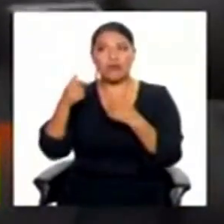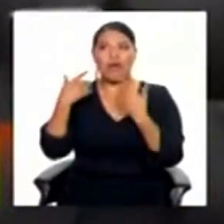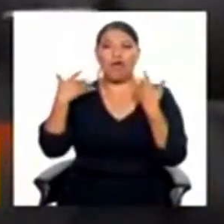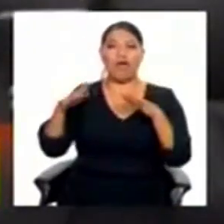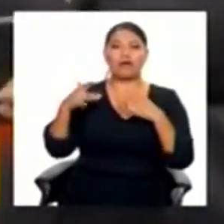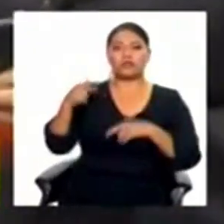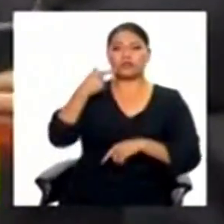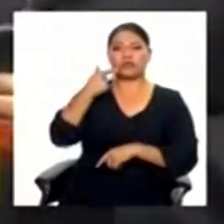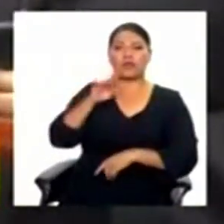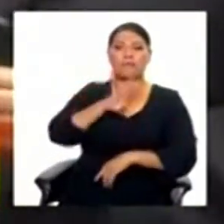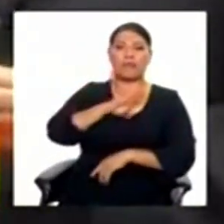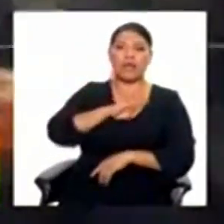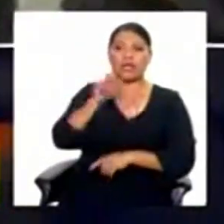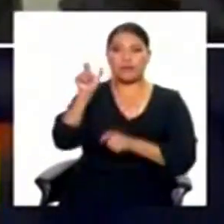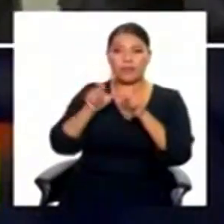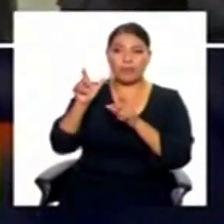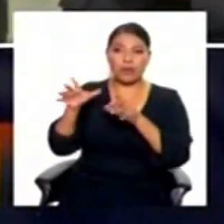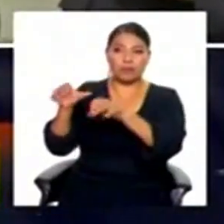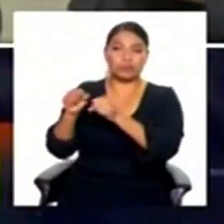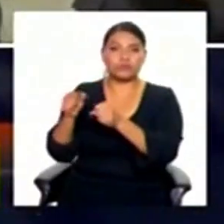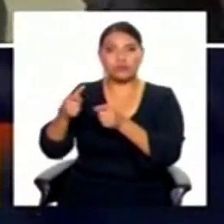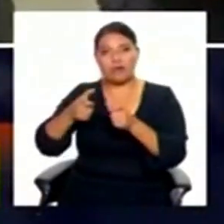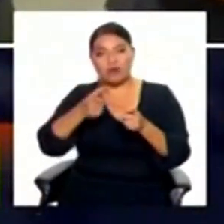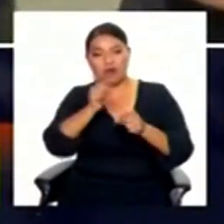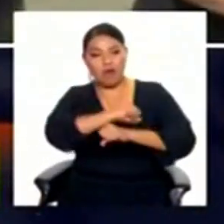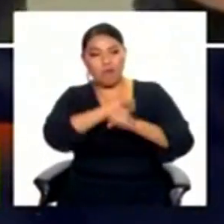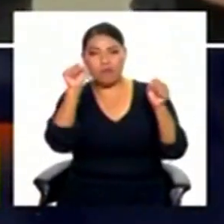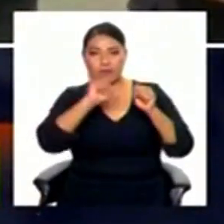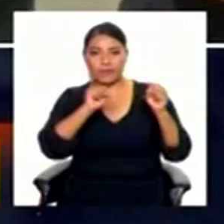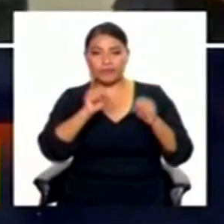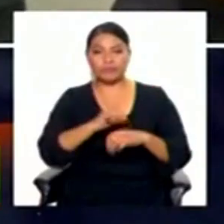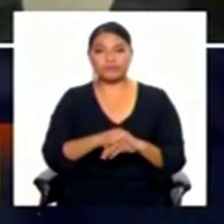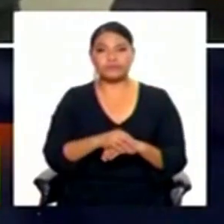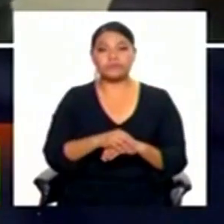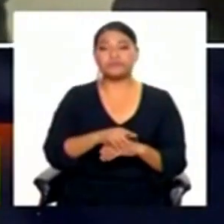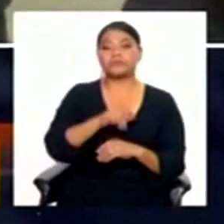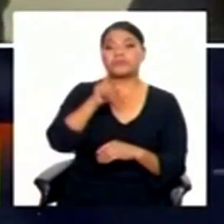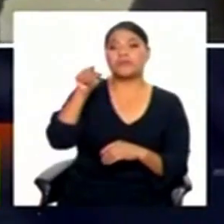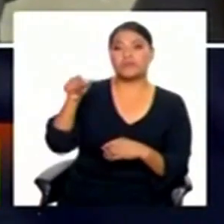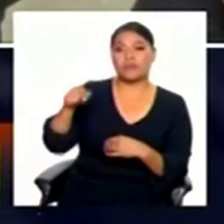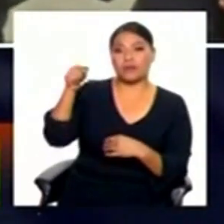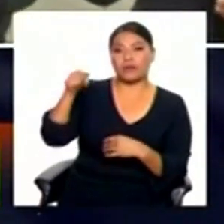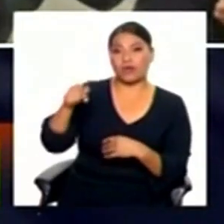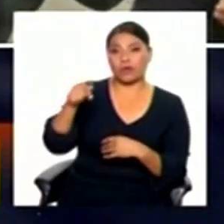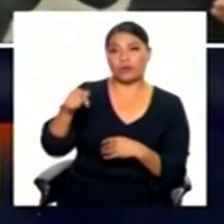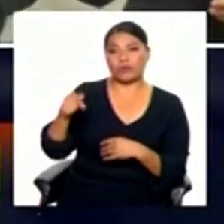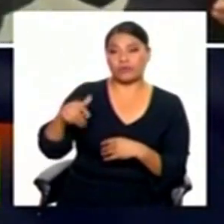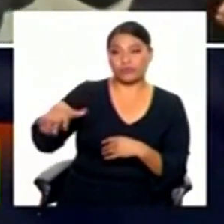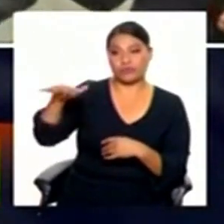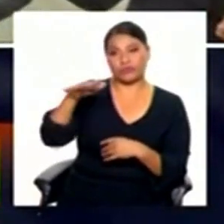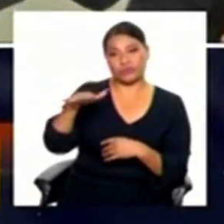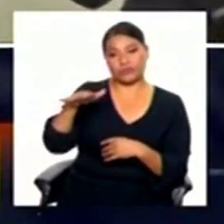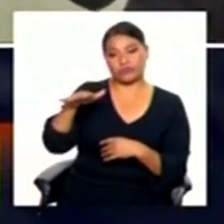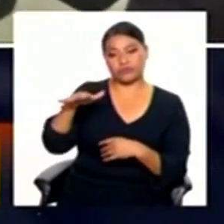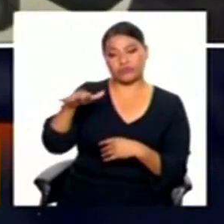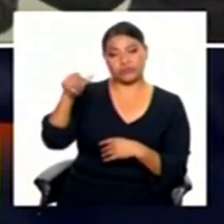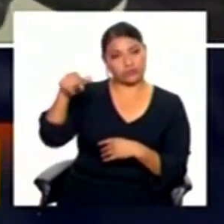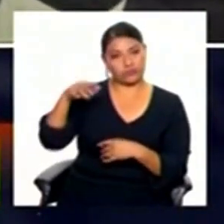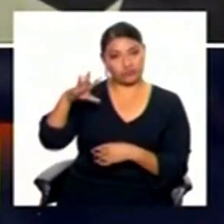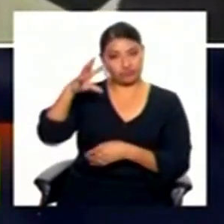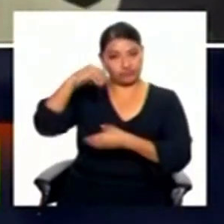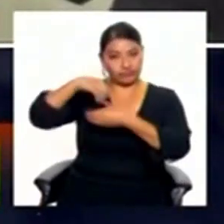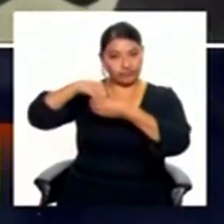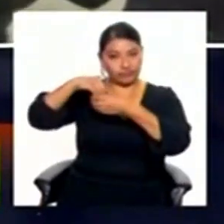para esta clase de intervenciones. En este caso tenemos políticas muy decididas del sector interior en la que todas